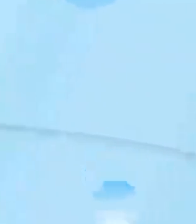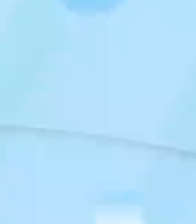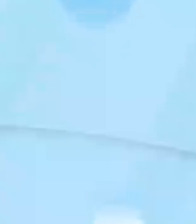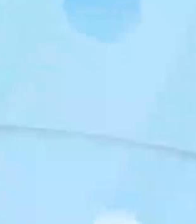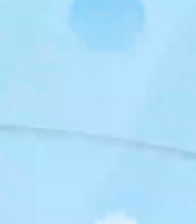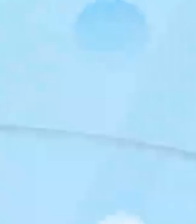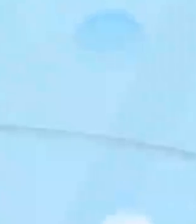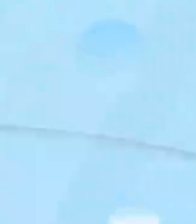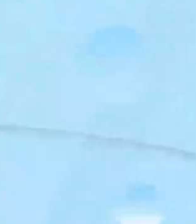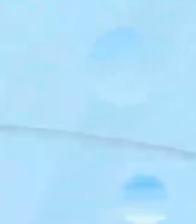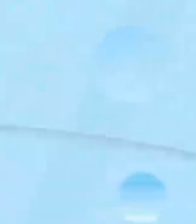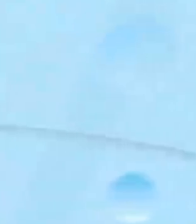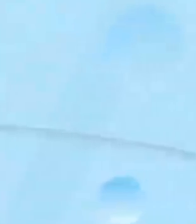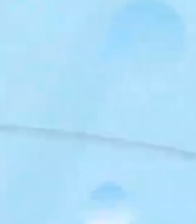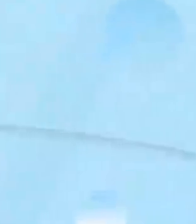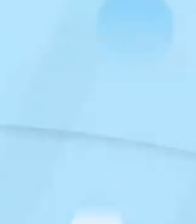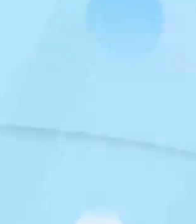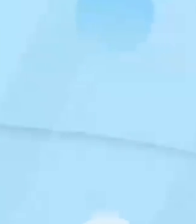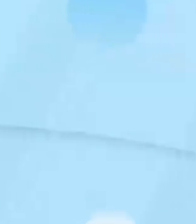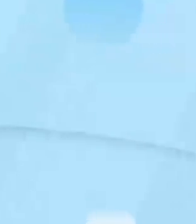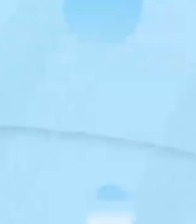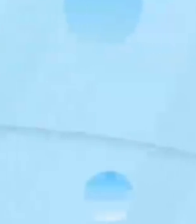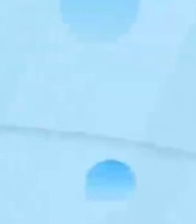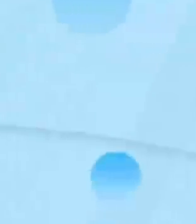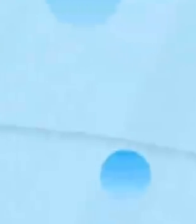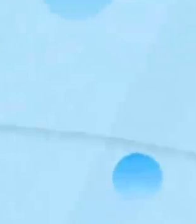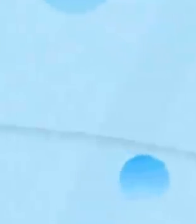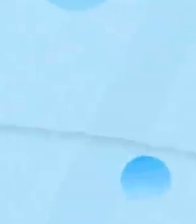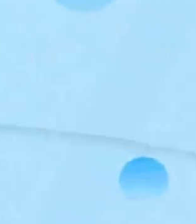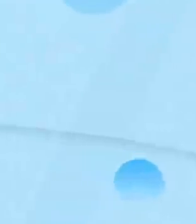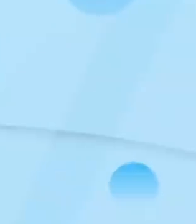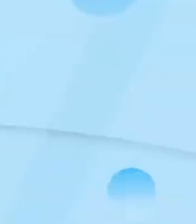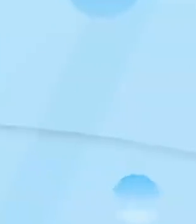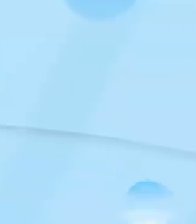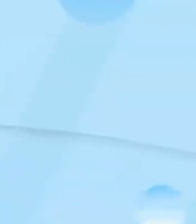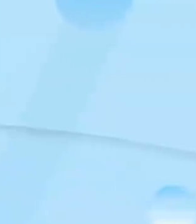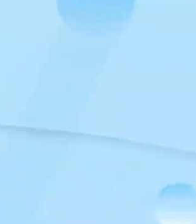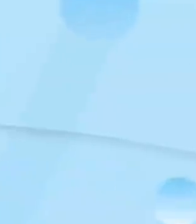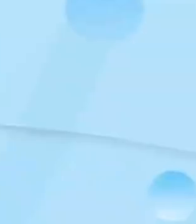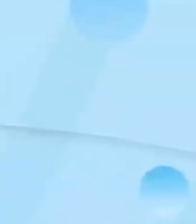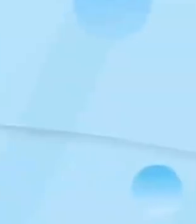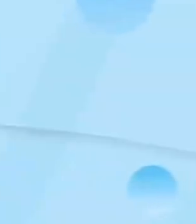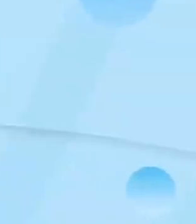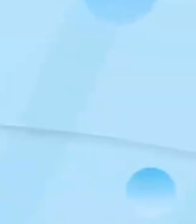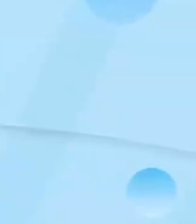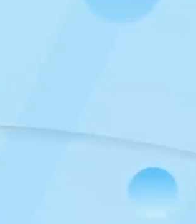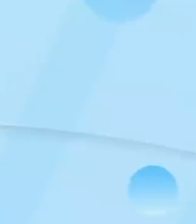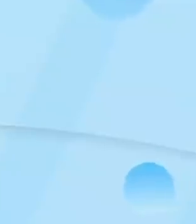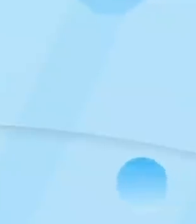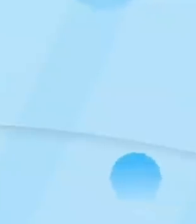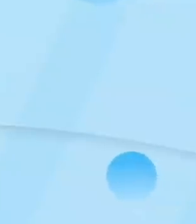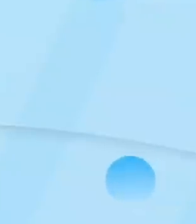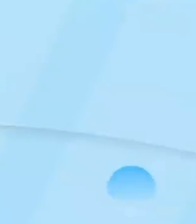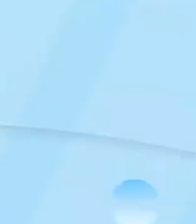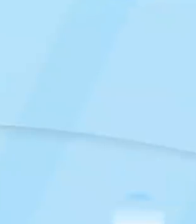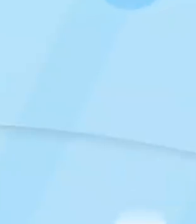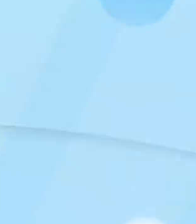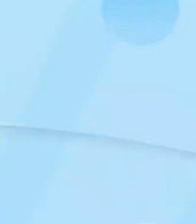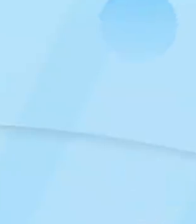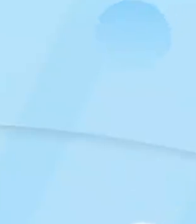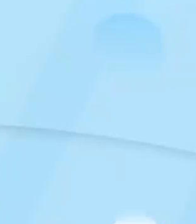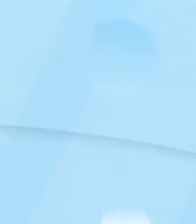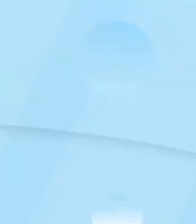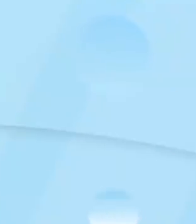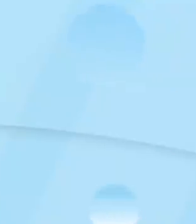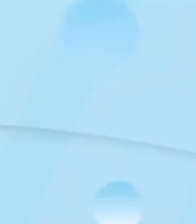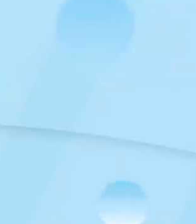Si son hablantes de una lengua indígena, ¿cuáles han sido sus experiencias al interactuar con las usuarias y los usuarios de otras